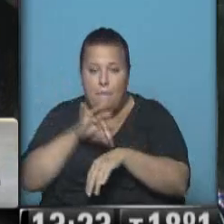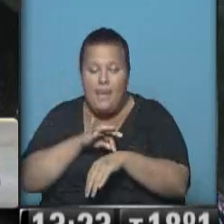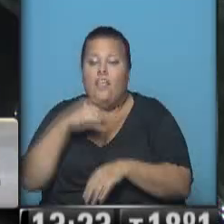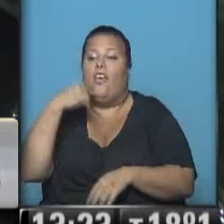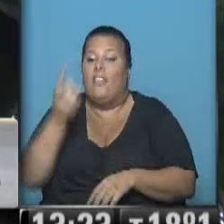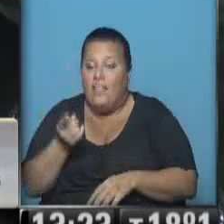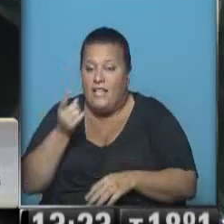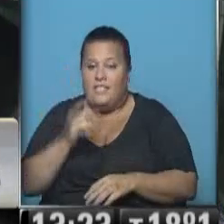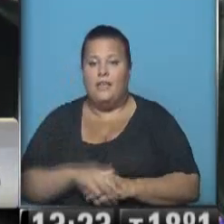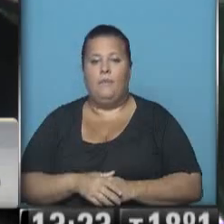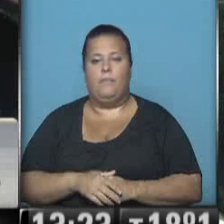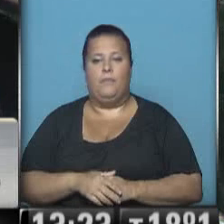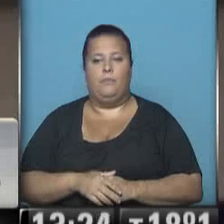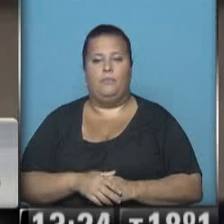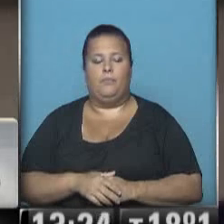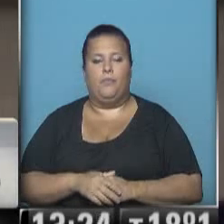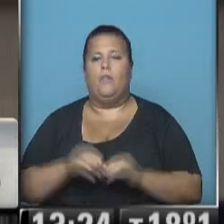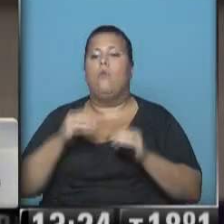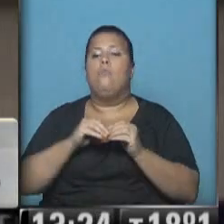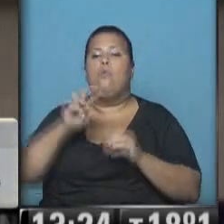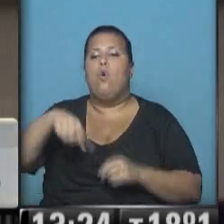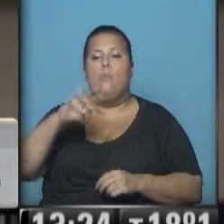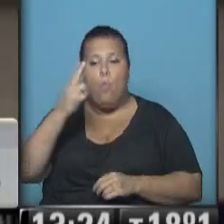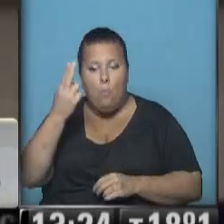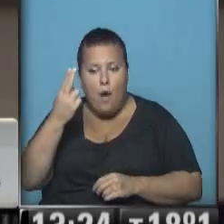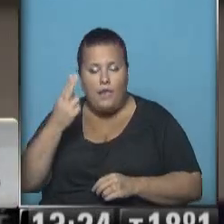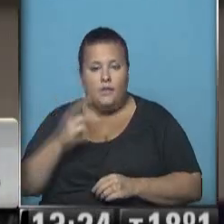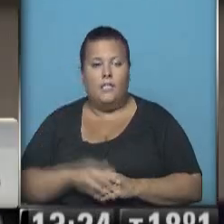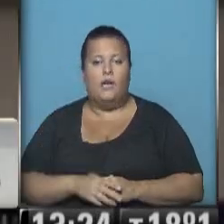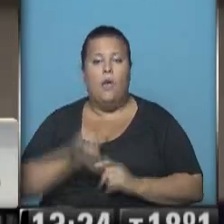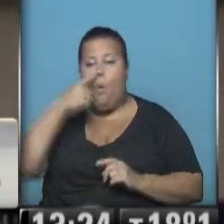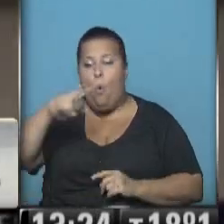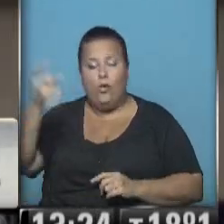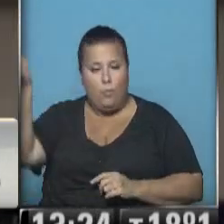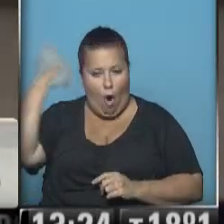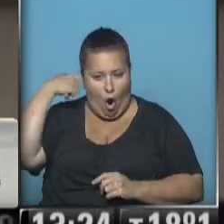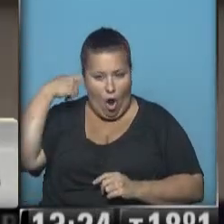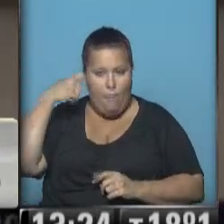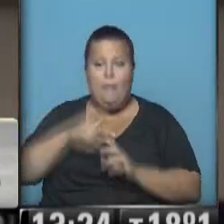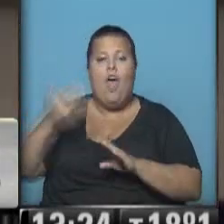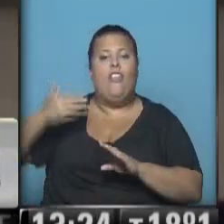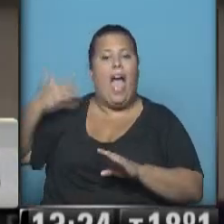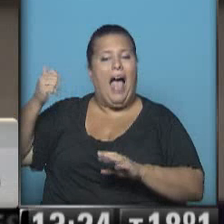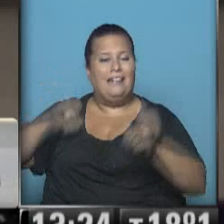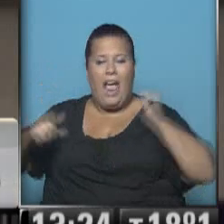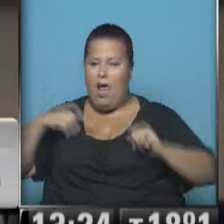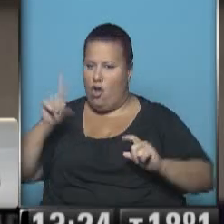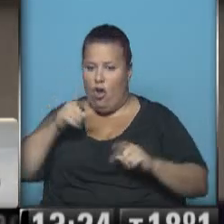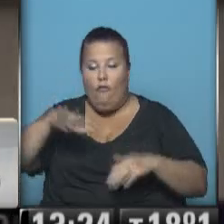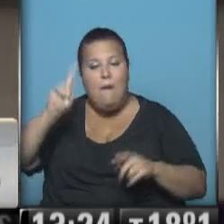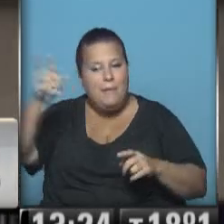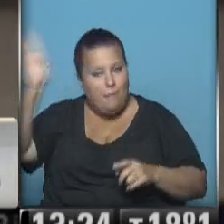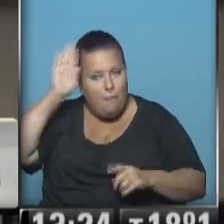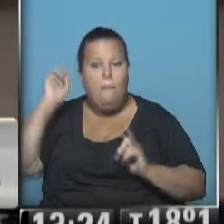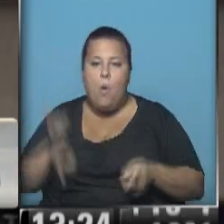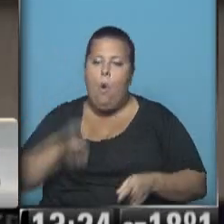indican que el motivo de la muerte es este último golpe y no los golpes anteriores pero la